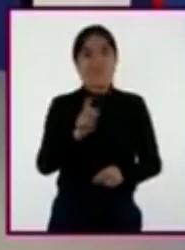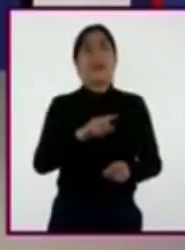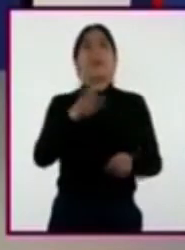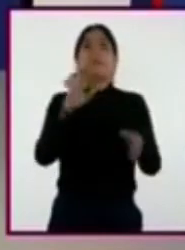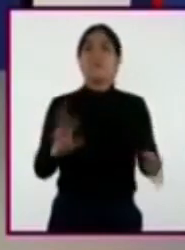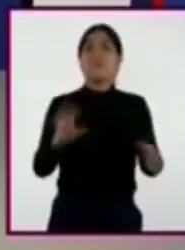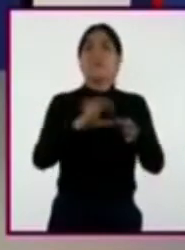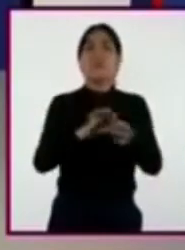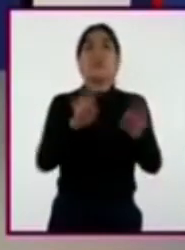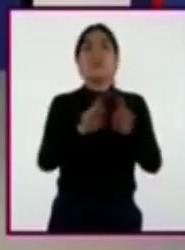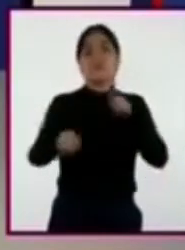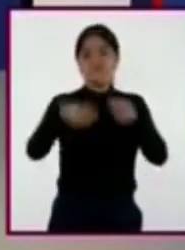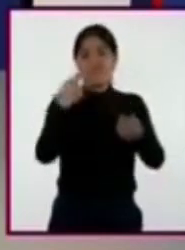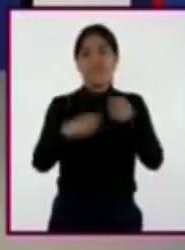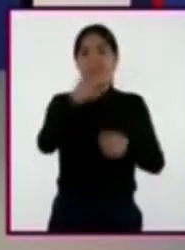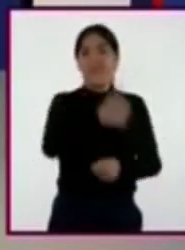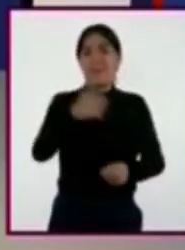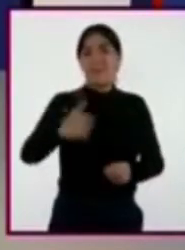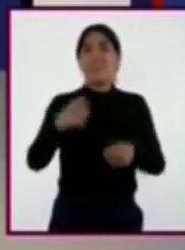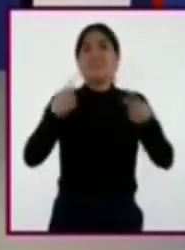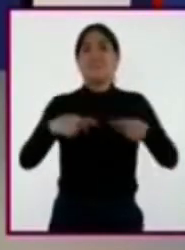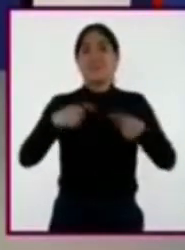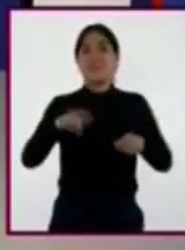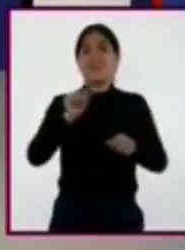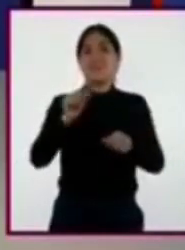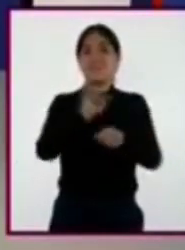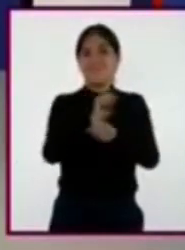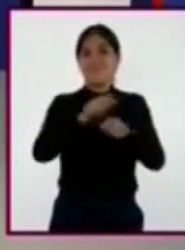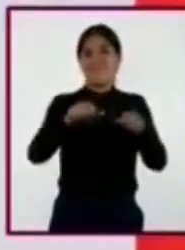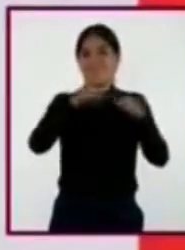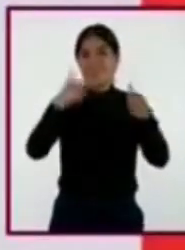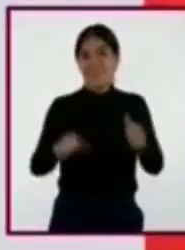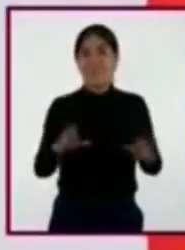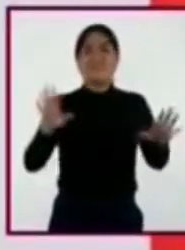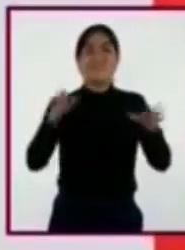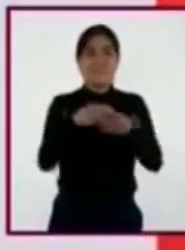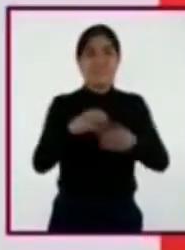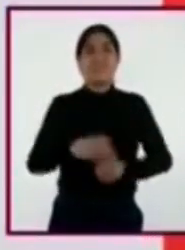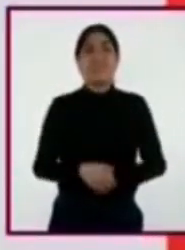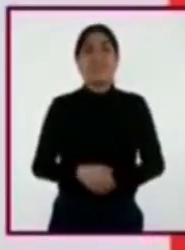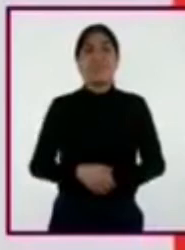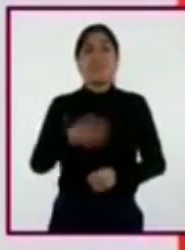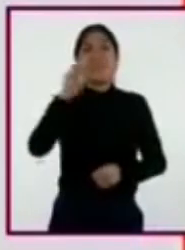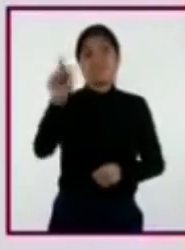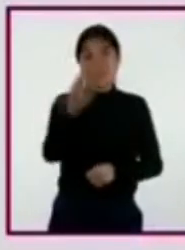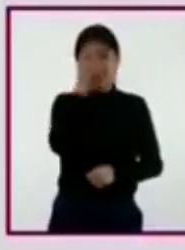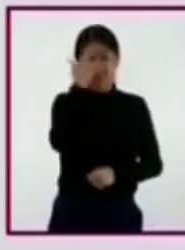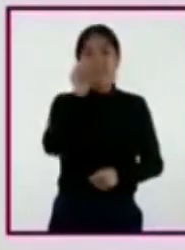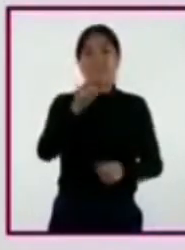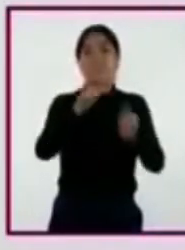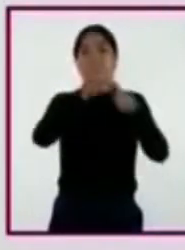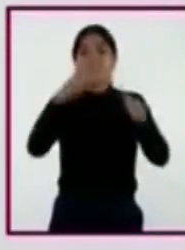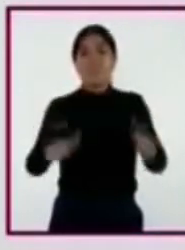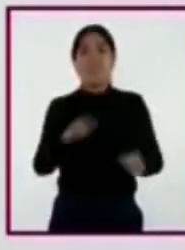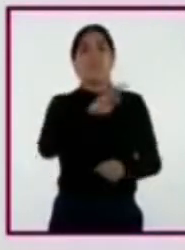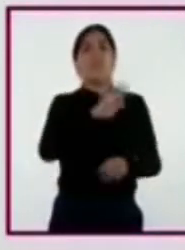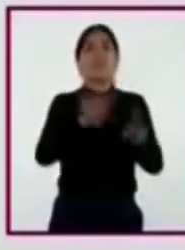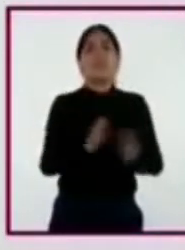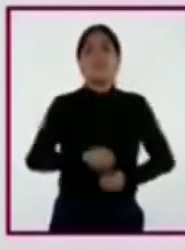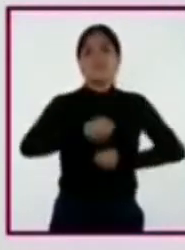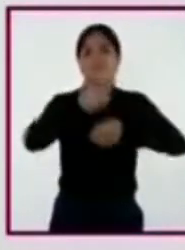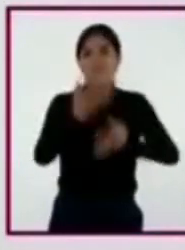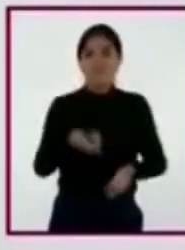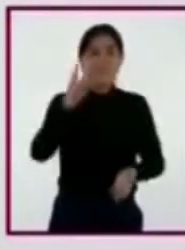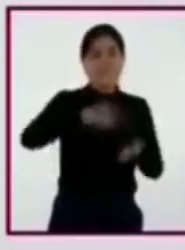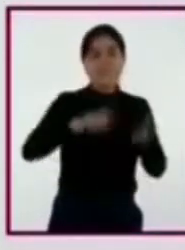juntar el talento de varios artistas para hacer arte en colectivo. Recuerden que el arte nos da la posibilidad de expresar